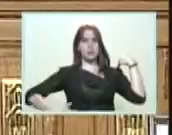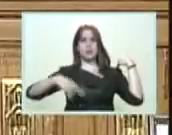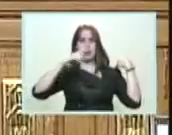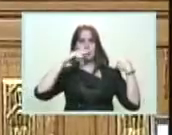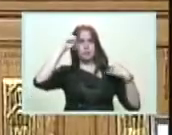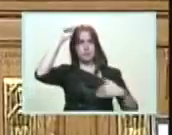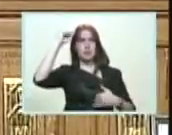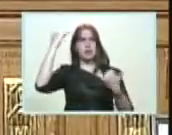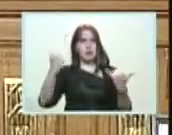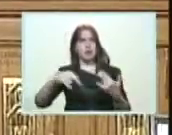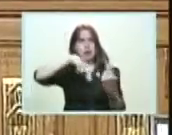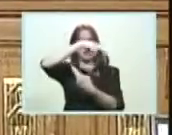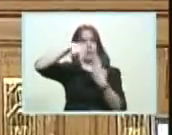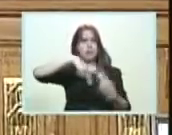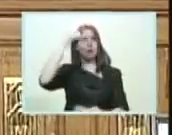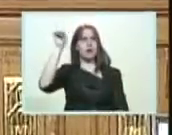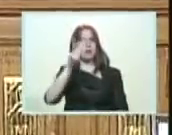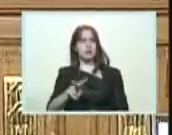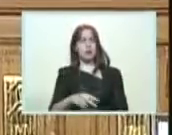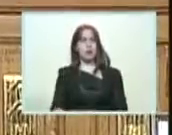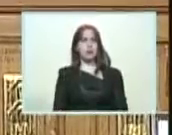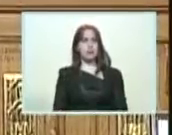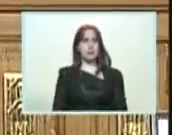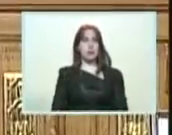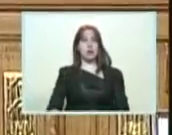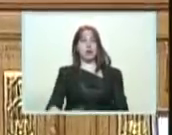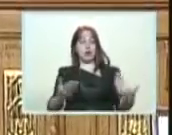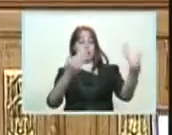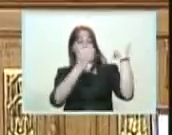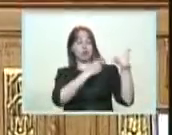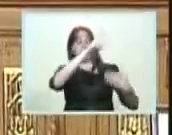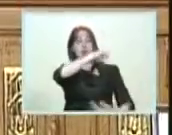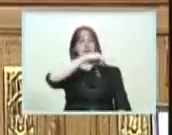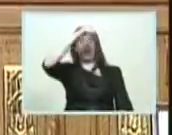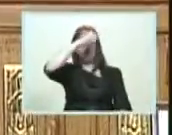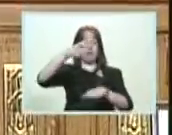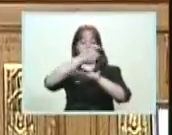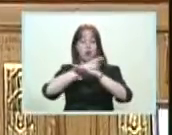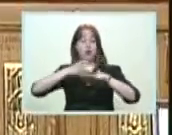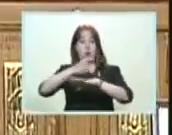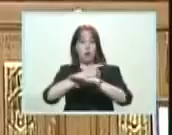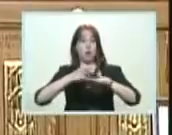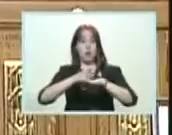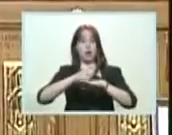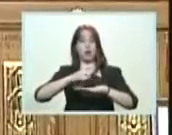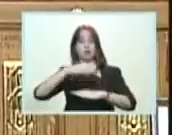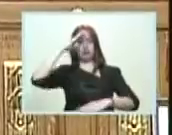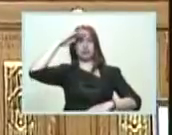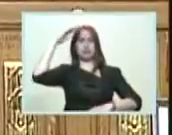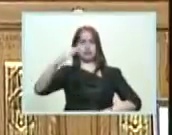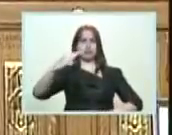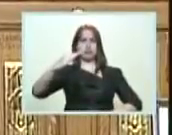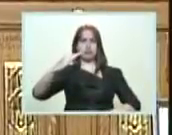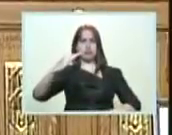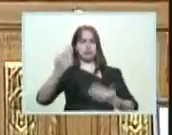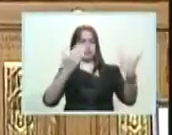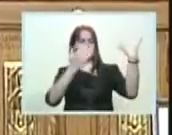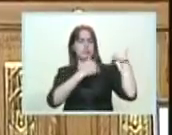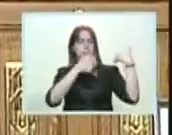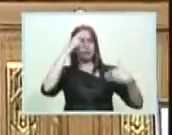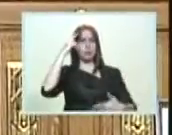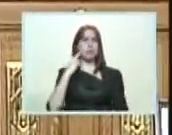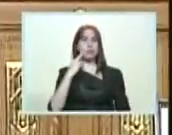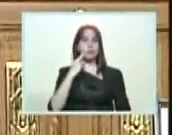República Constitucional de Venezuela, como jefe de Estado, como jefe de gobierno, como comandante en jefe de la Fuerza Armada Nacional